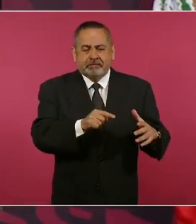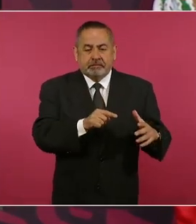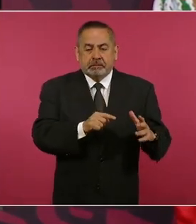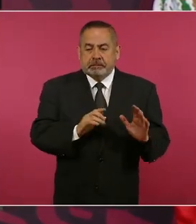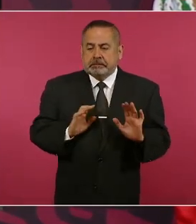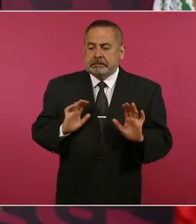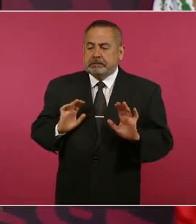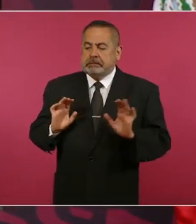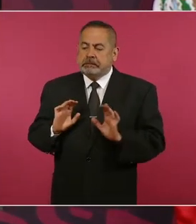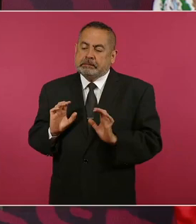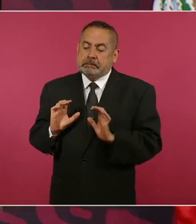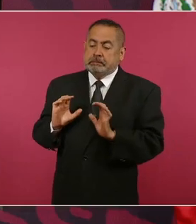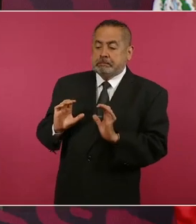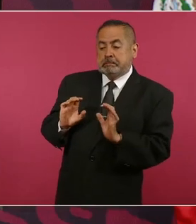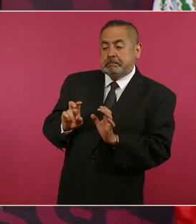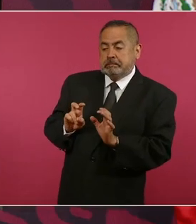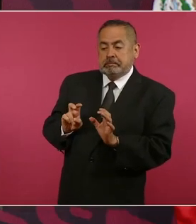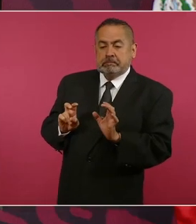cuidadosos,